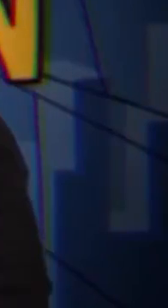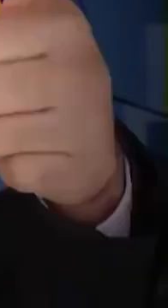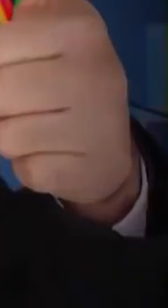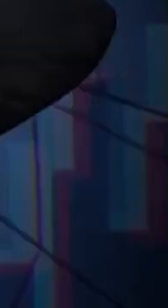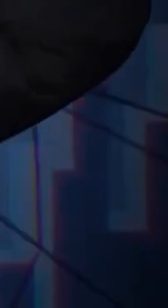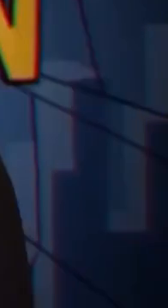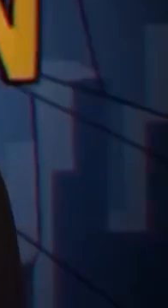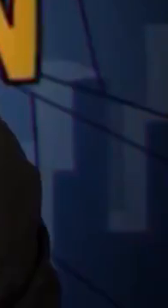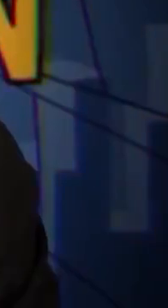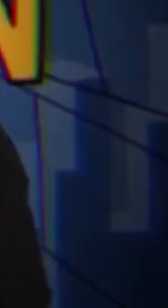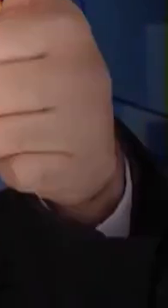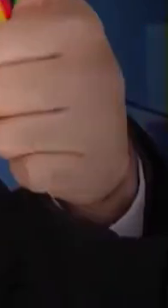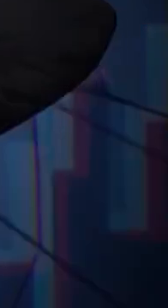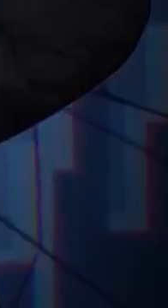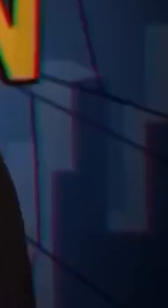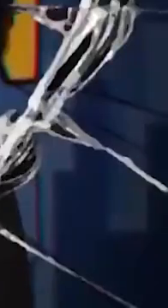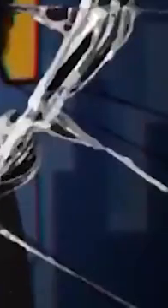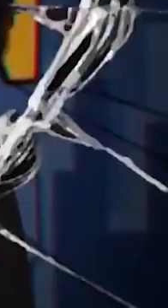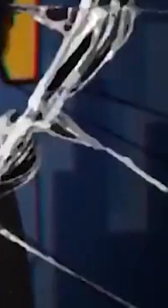resumen de la semana.